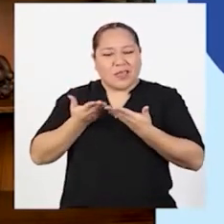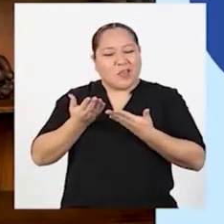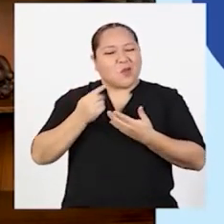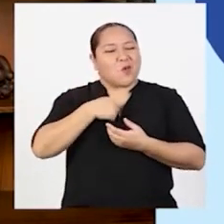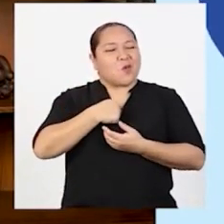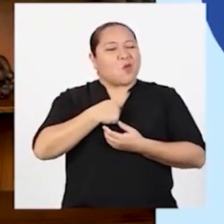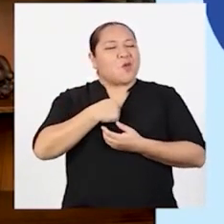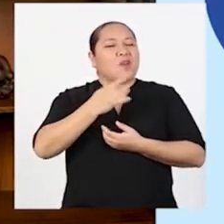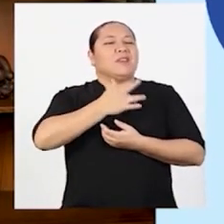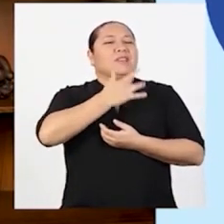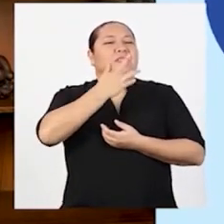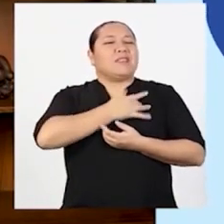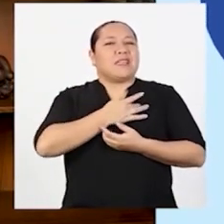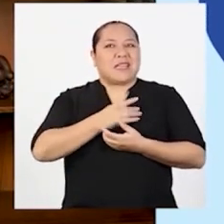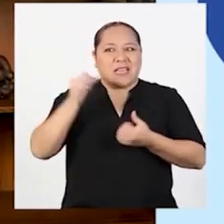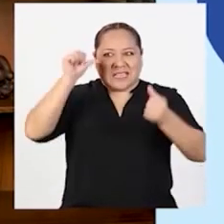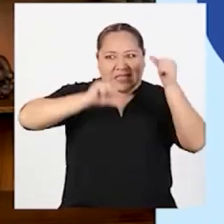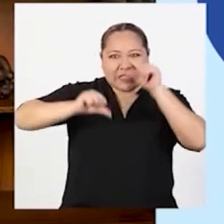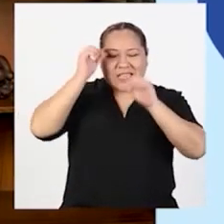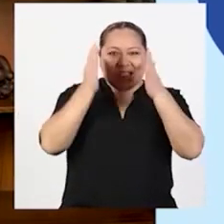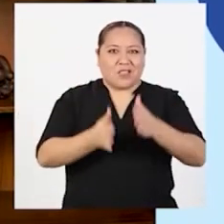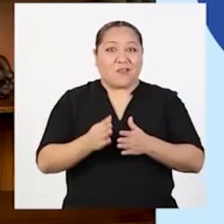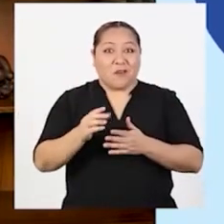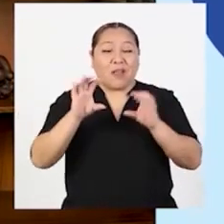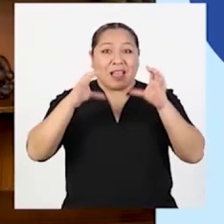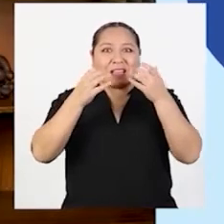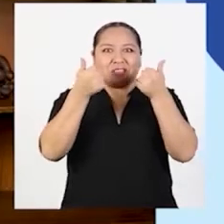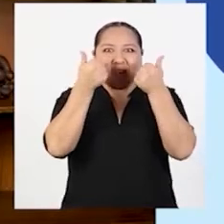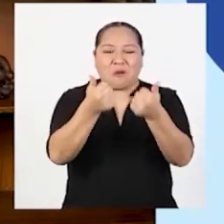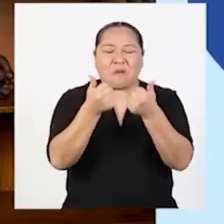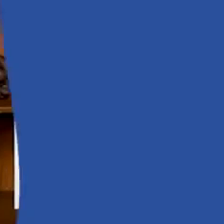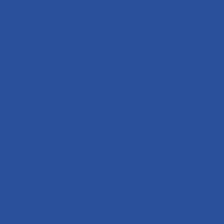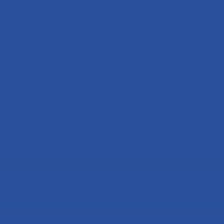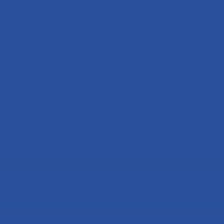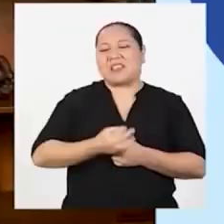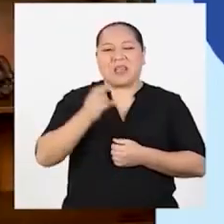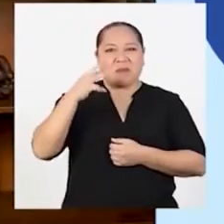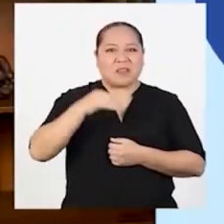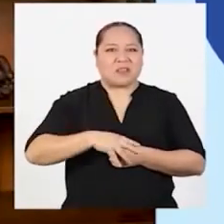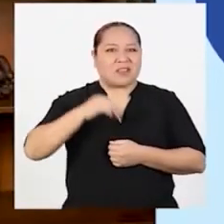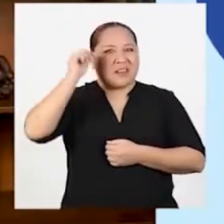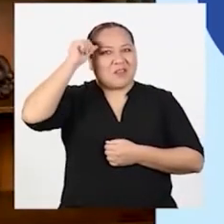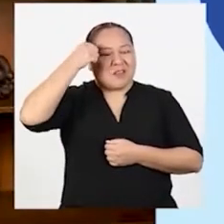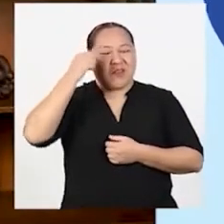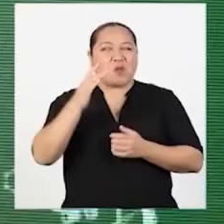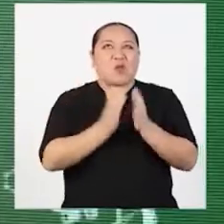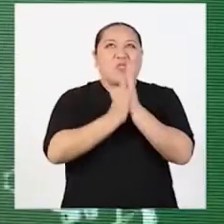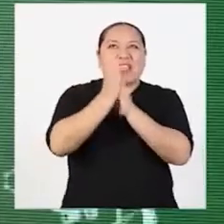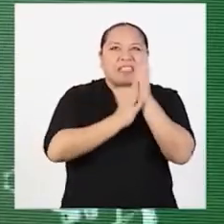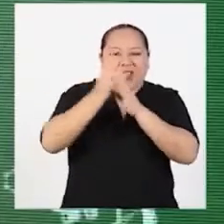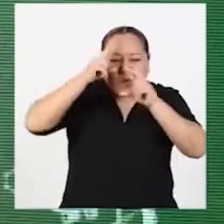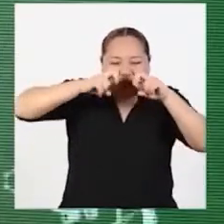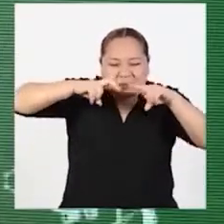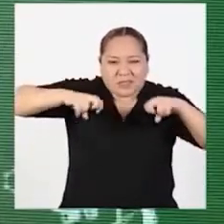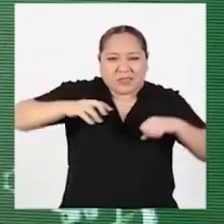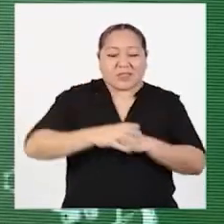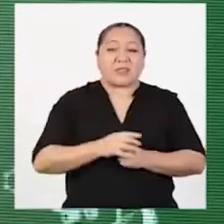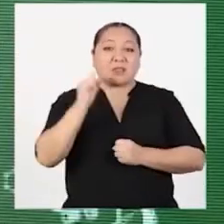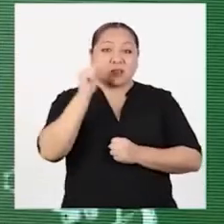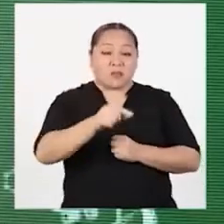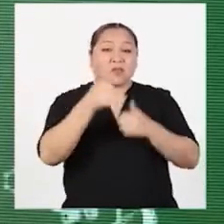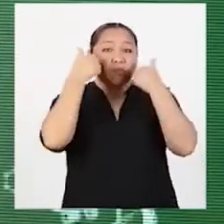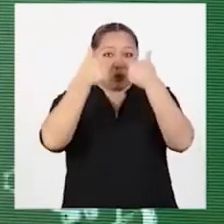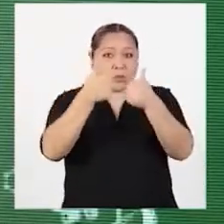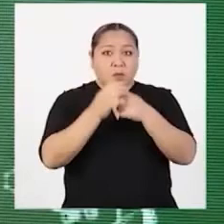ambientes de su hogar, lávense frecuentemente las manos, usen doble mascarilla. Hasta la próxima. Romina, ahora sí